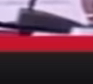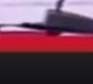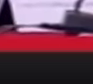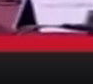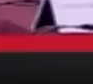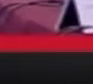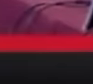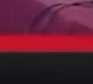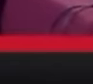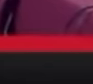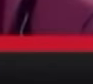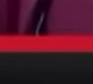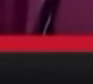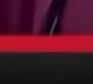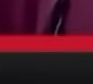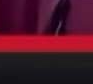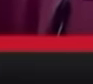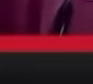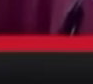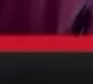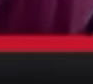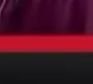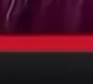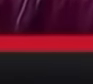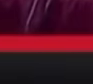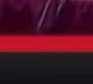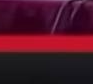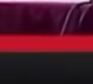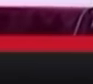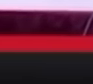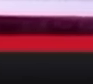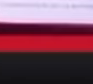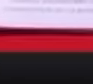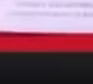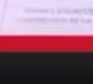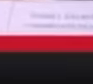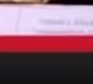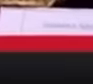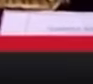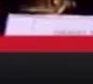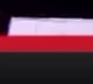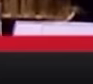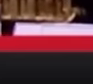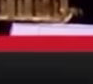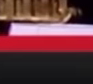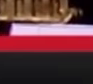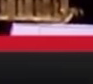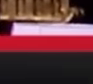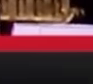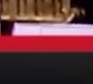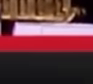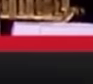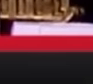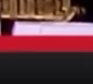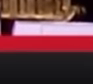recomendarles a los señores congresistas que nos centremos en el tema, ¿no? El señor alcalde está procediendo a dar respuesta a cada una